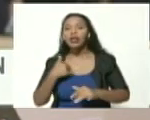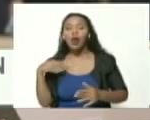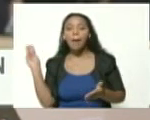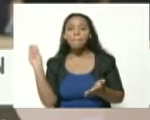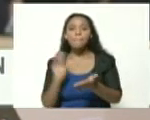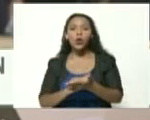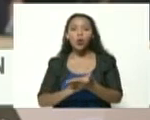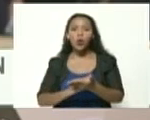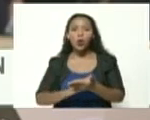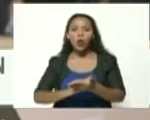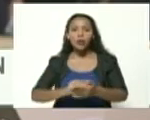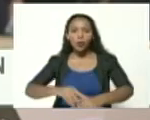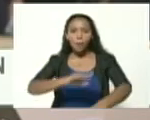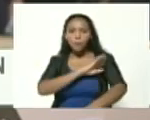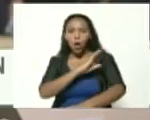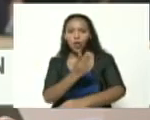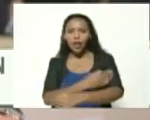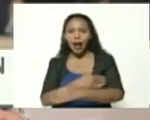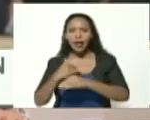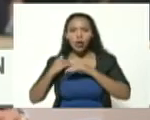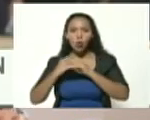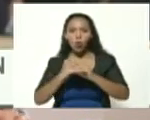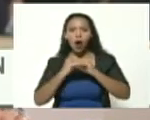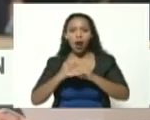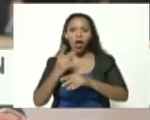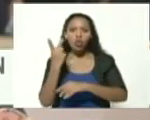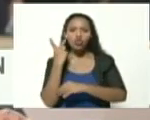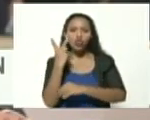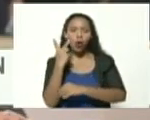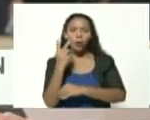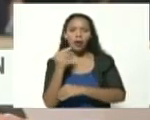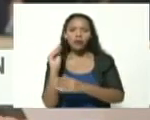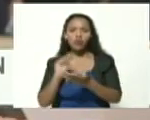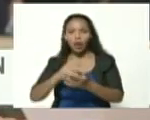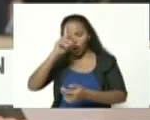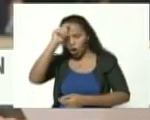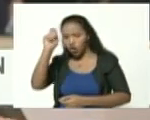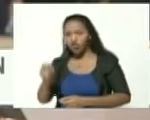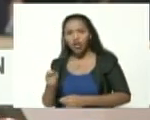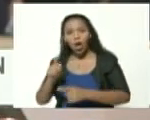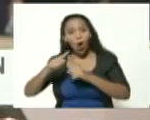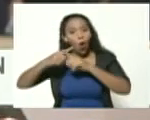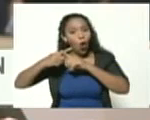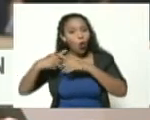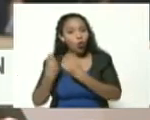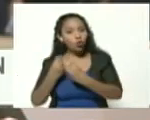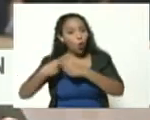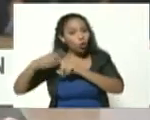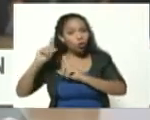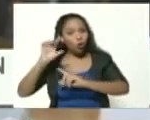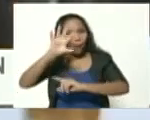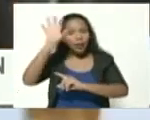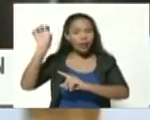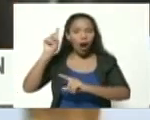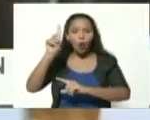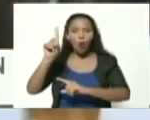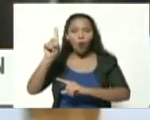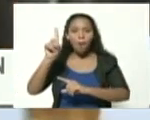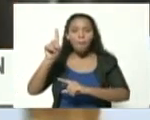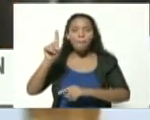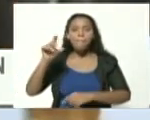imposición de un poder dual, al reconocer, junto con otros países, a un presidente